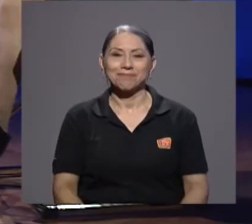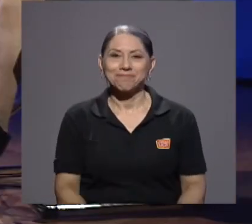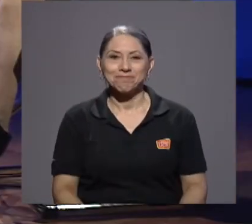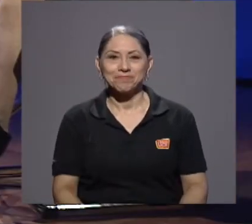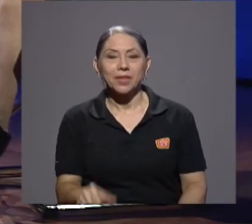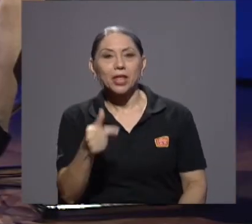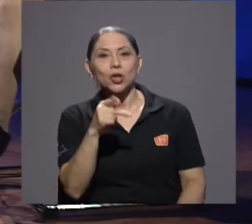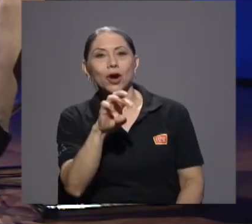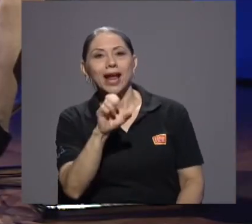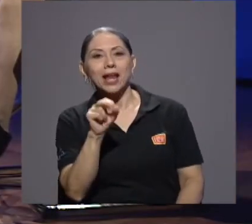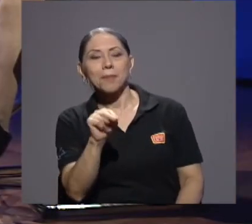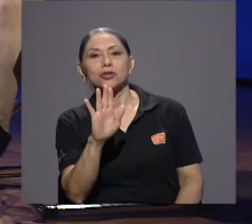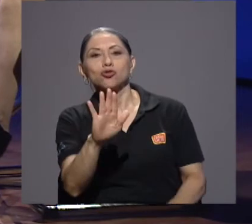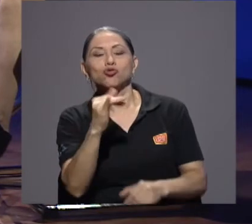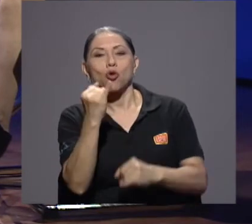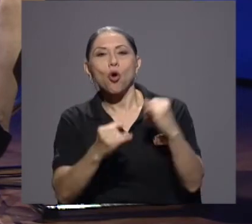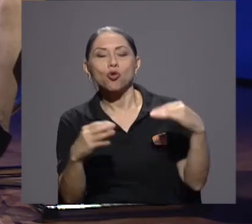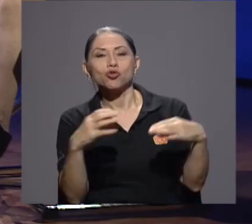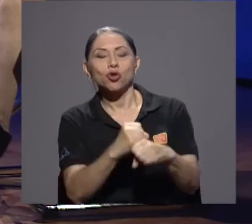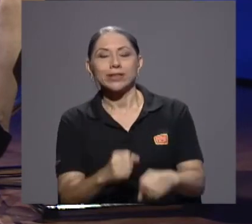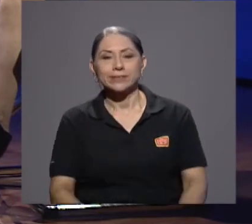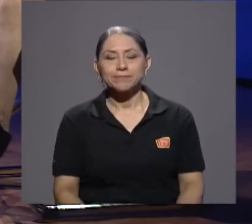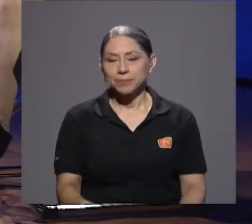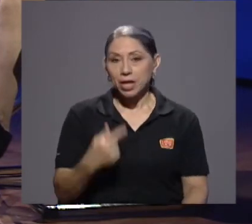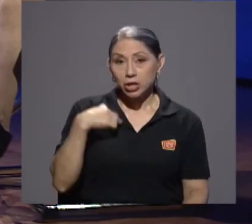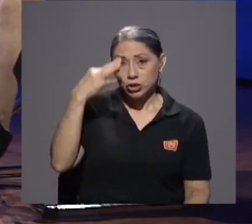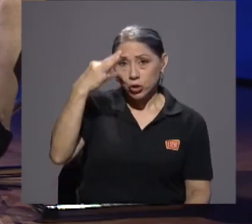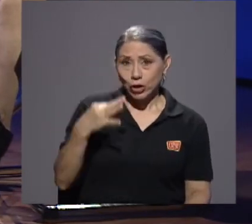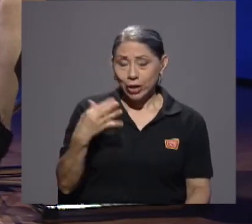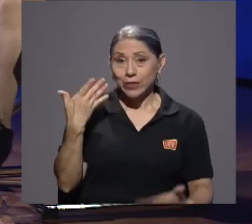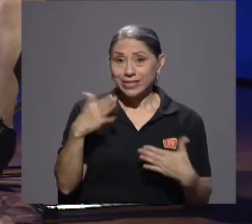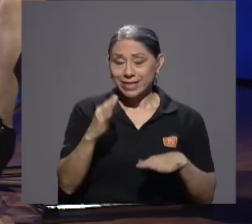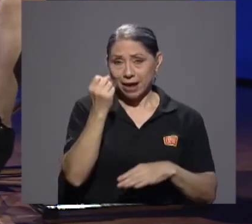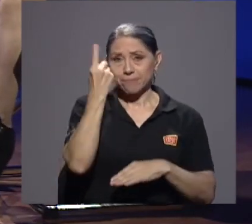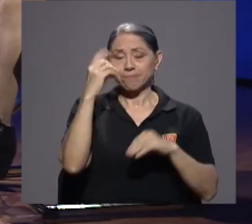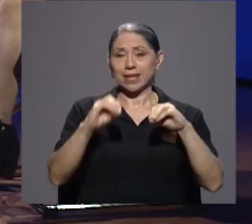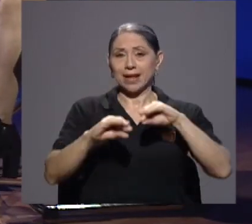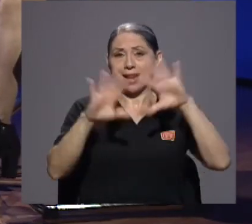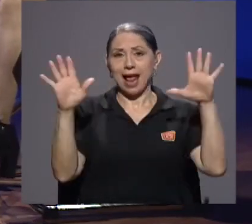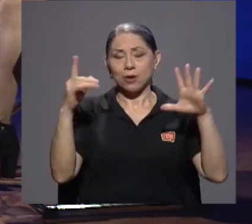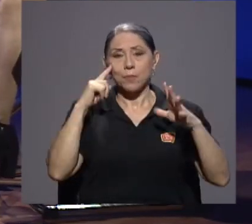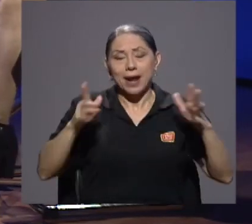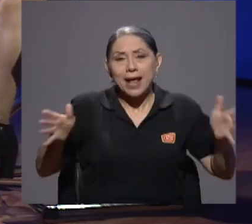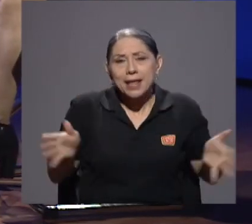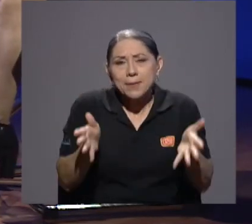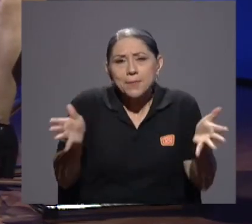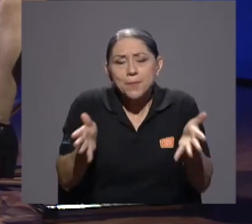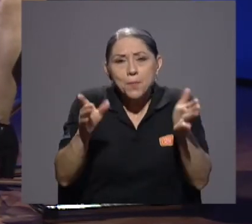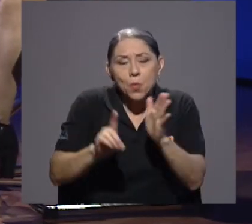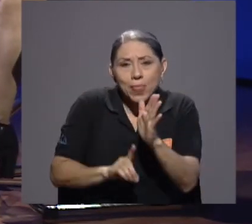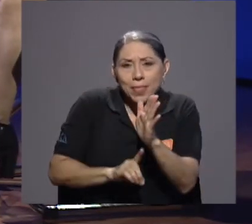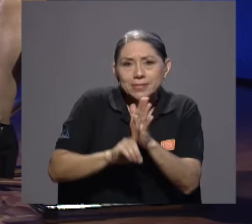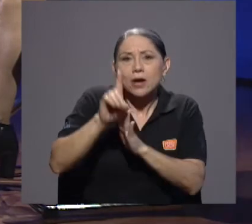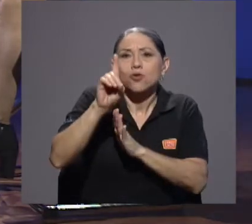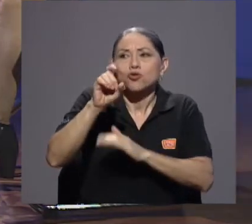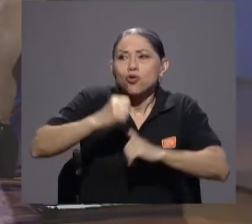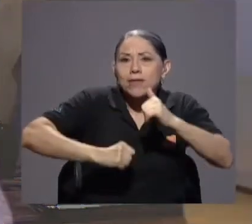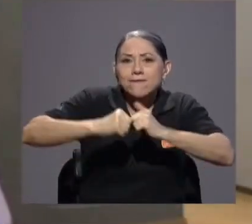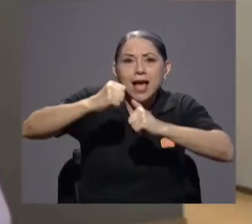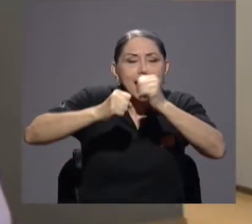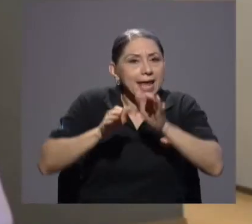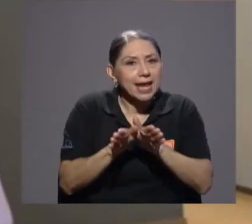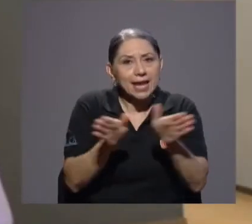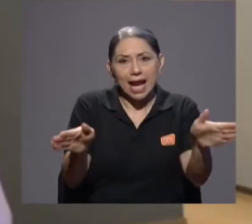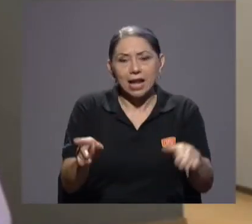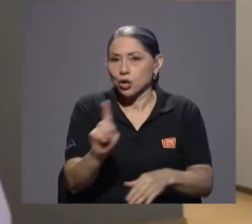conclusiones. Sí, yo creo que queda muy claro que para darle el impulso necesario al desarrollo de infraestructura en